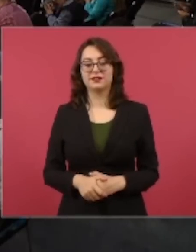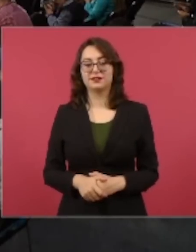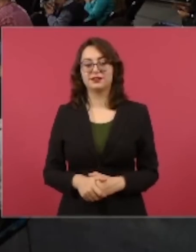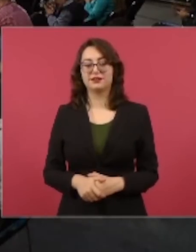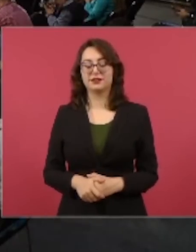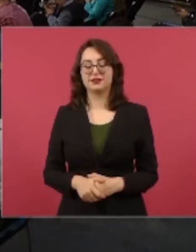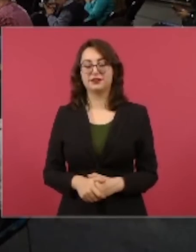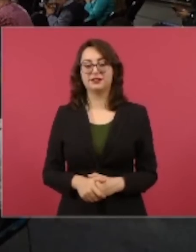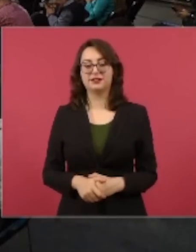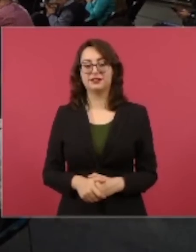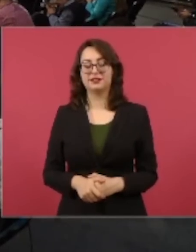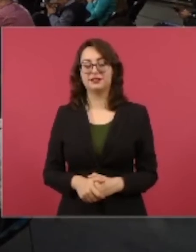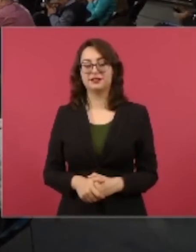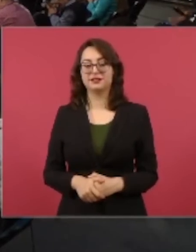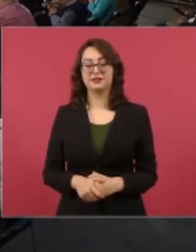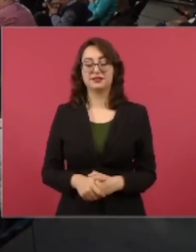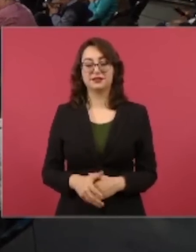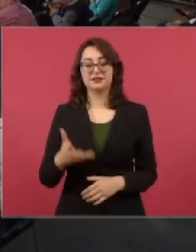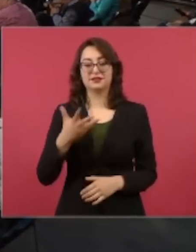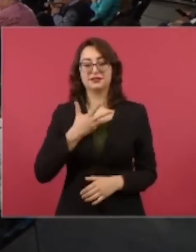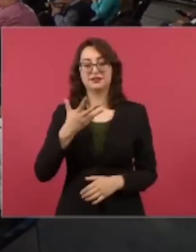¿La tendrán?